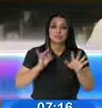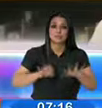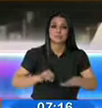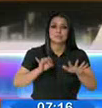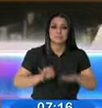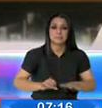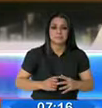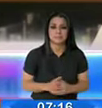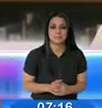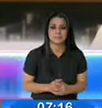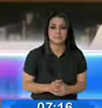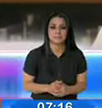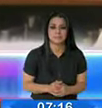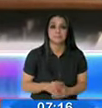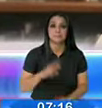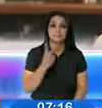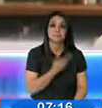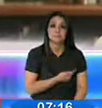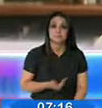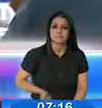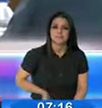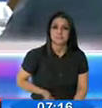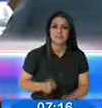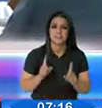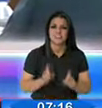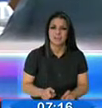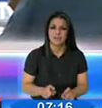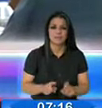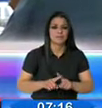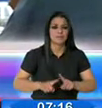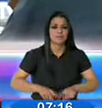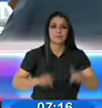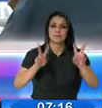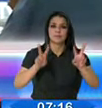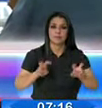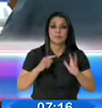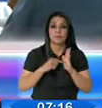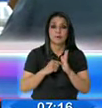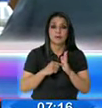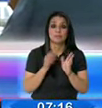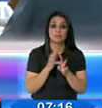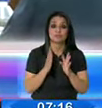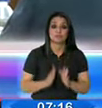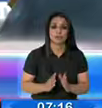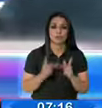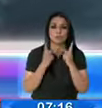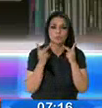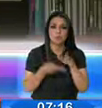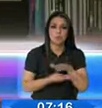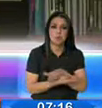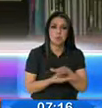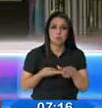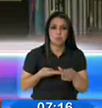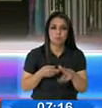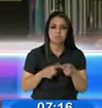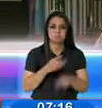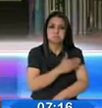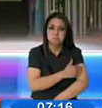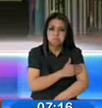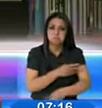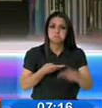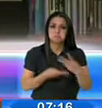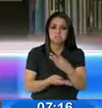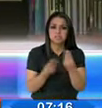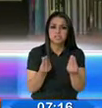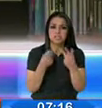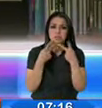6 años, 7 meses. Sostiene incluso que el vicepresidente debería ser procesado por otras figuras como cohecho, peculado, entre otras. Por lo tanto,